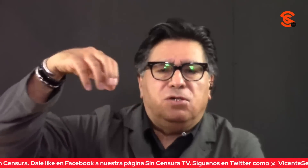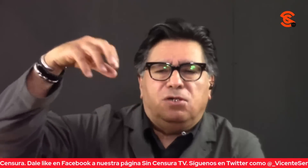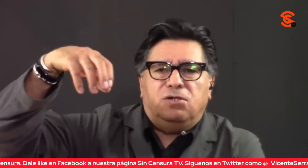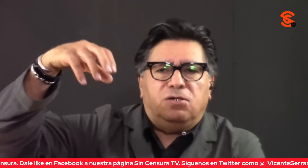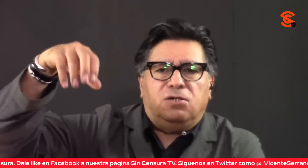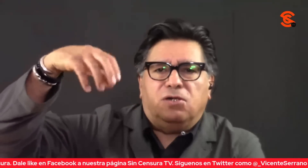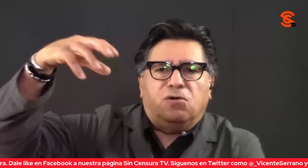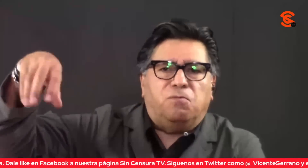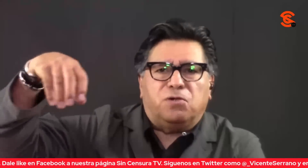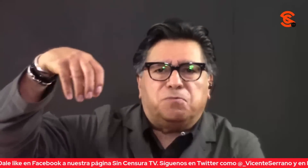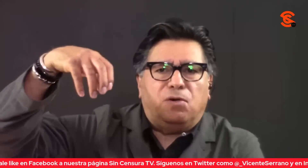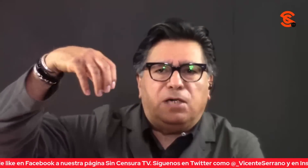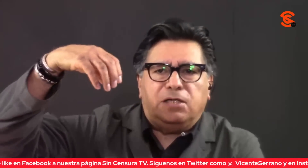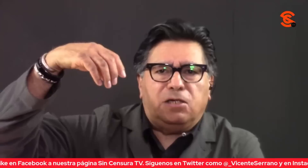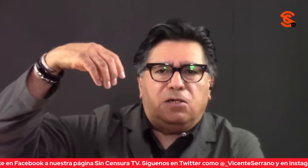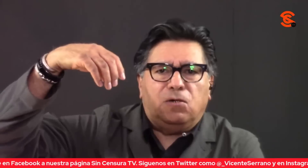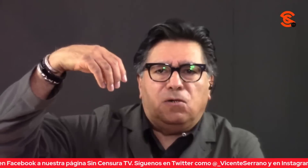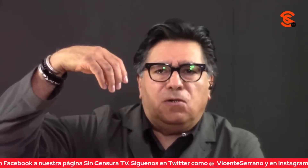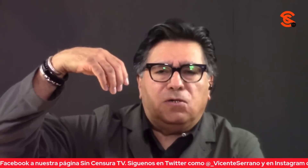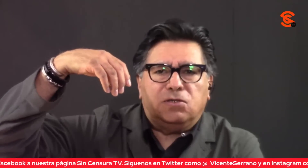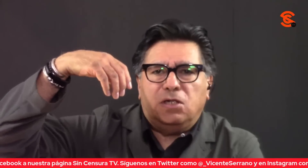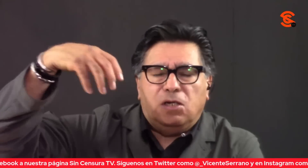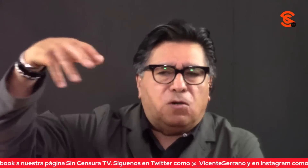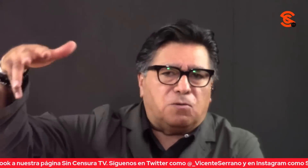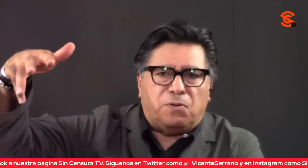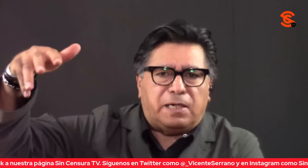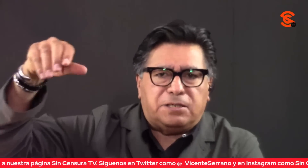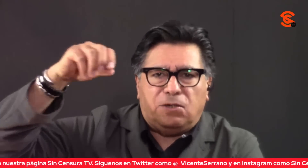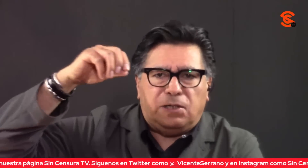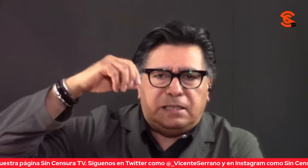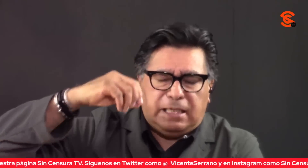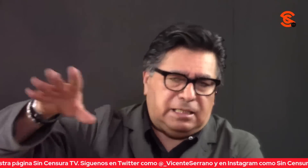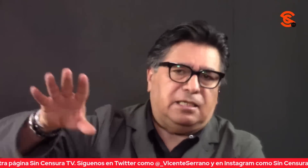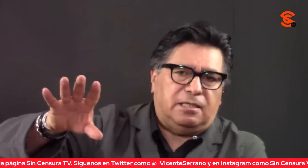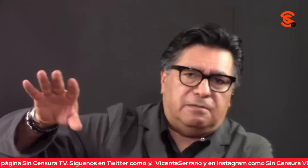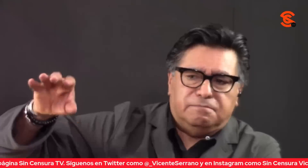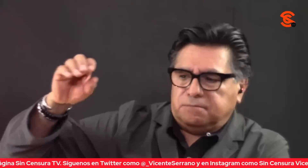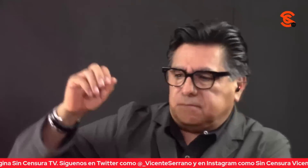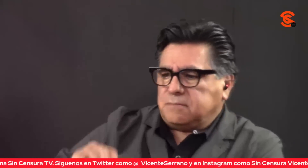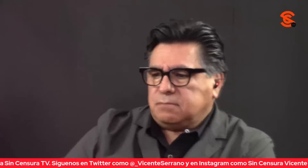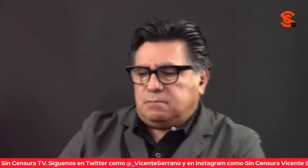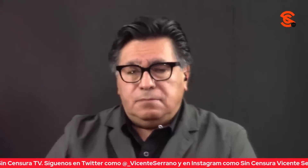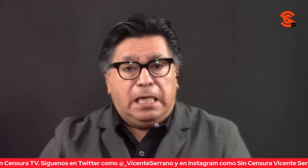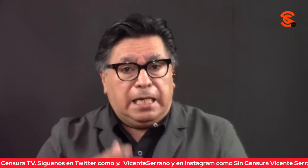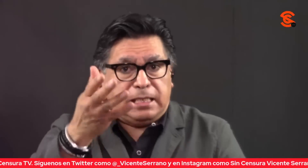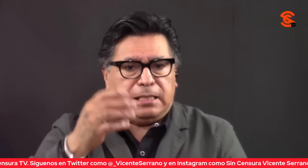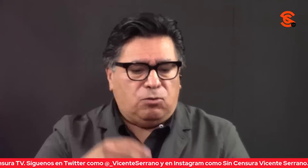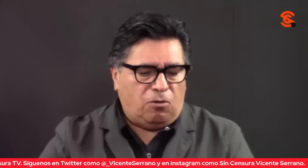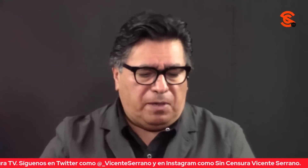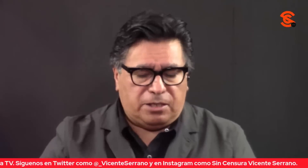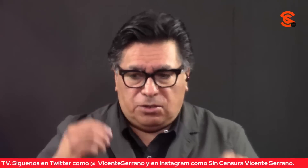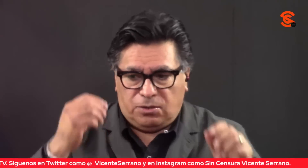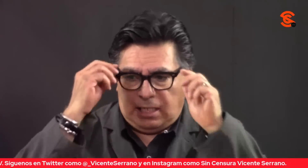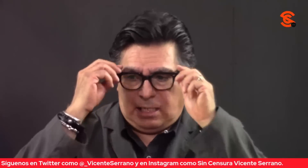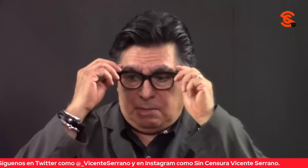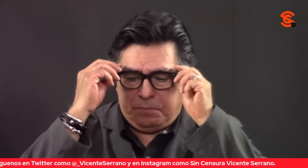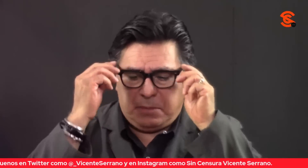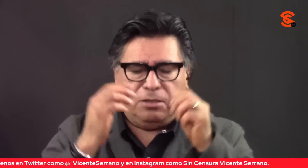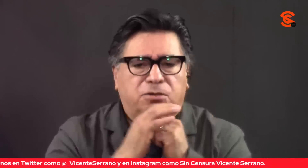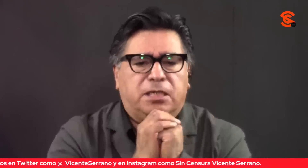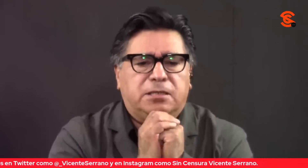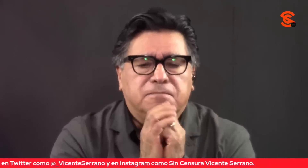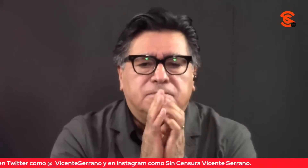respectivos grupos políticos, corporaciones, etc. Esa es una operación